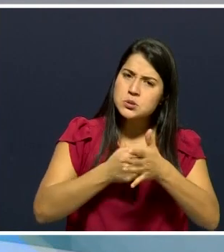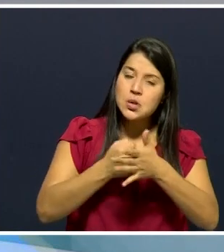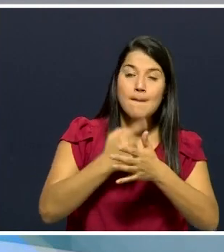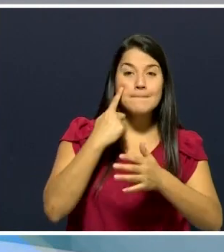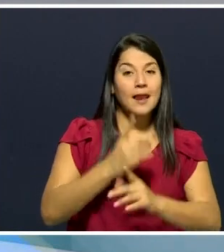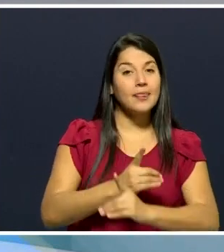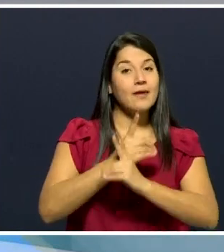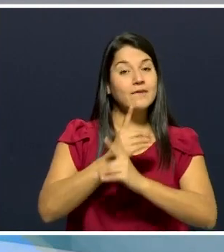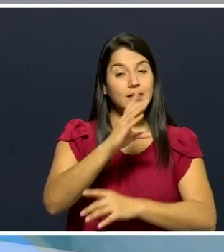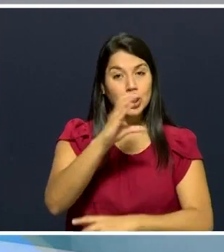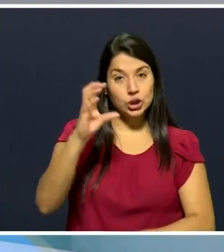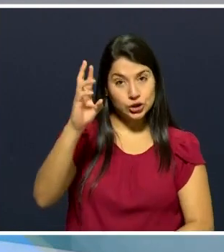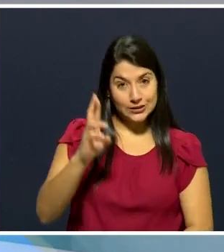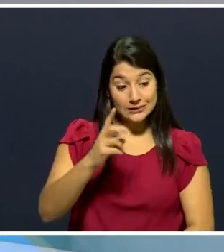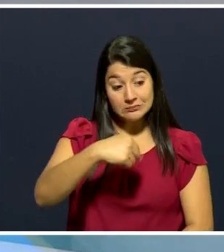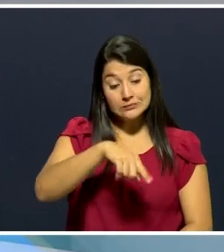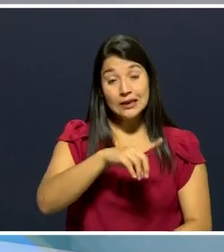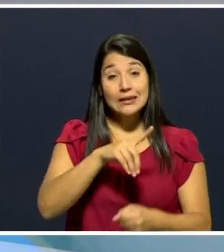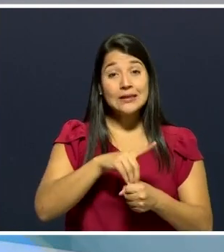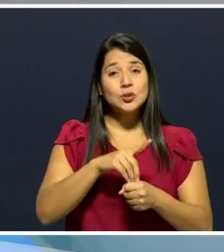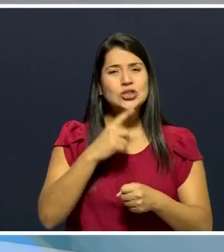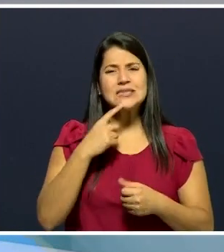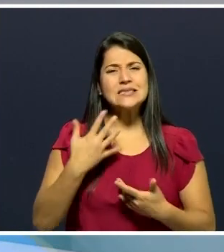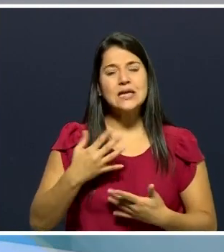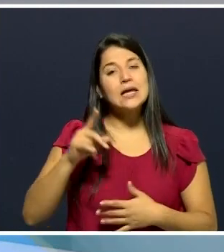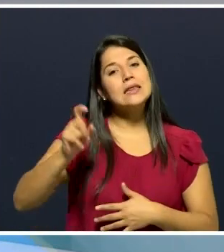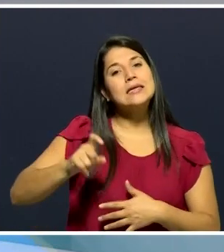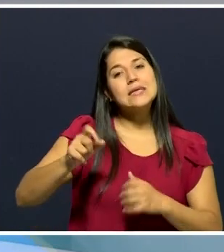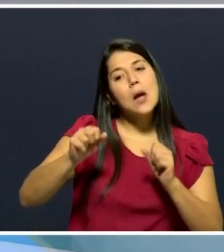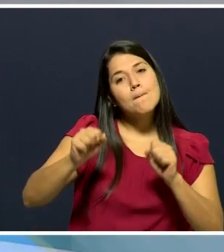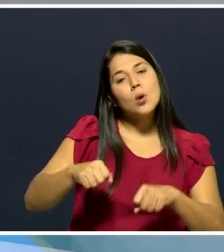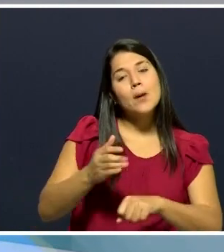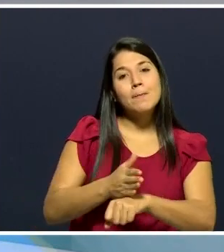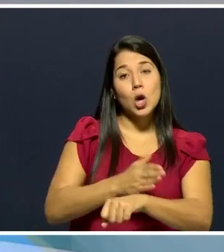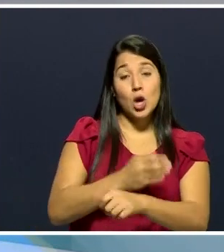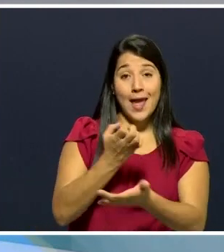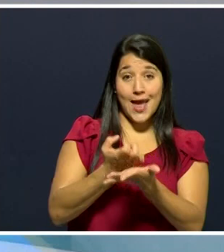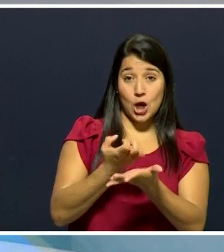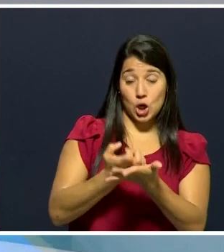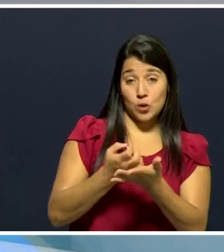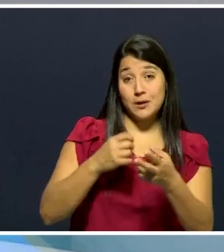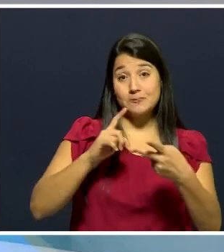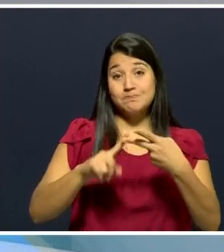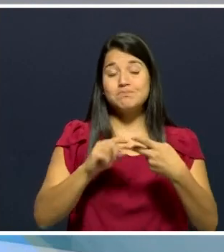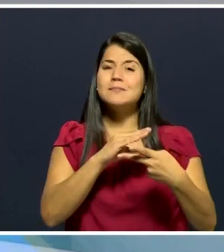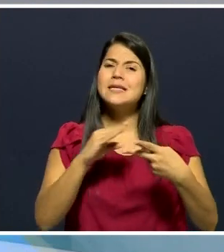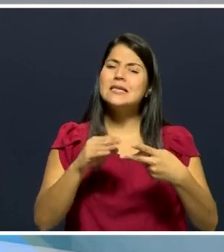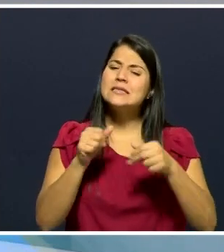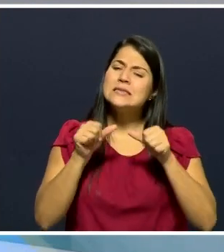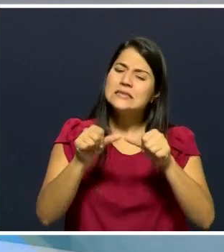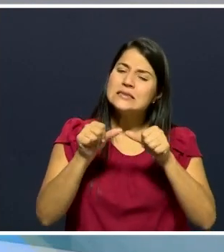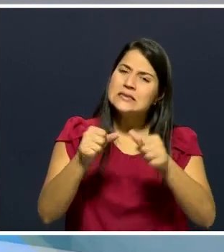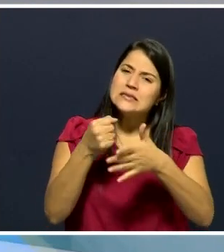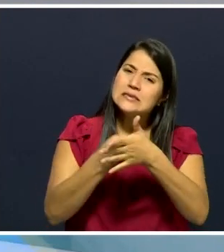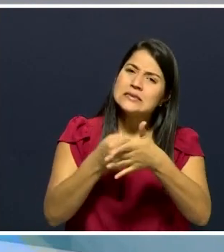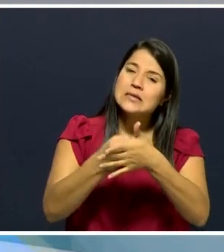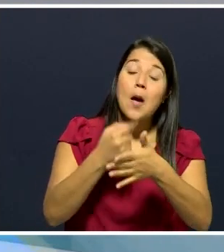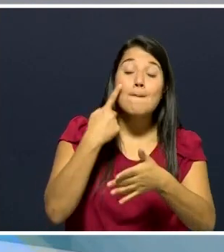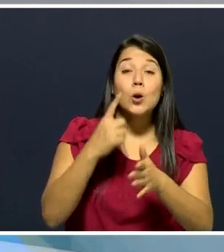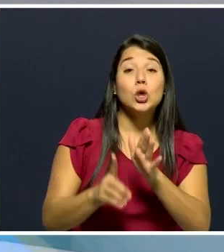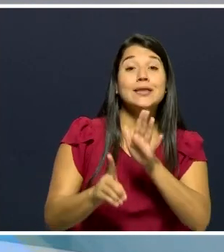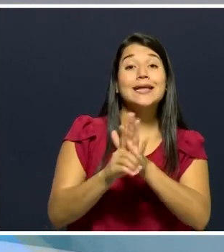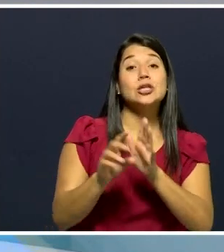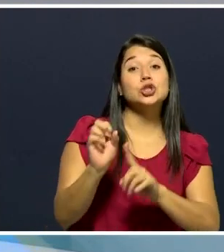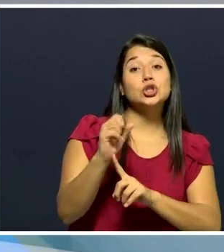Los diputados insisten en la necesidad de una recuperación económica y en la continua lucha por los derechos